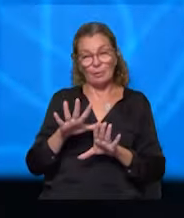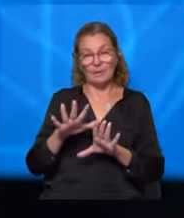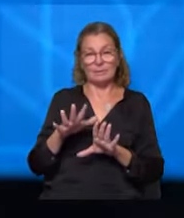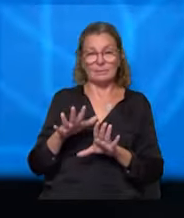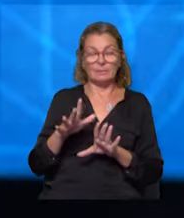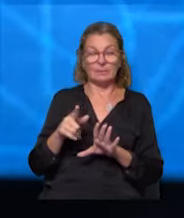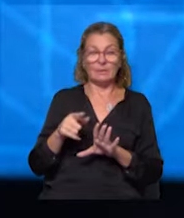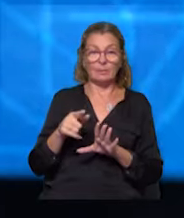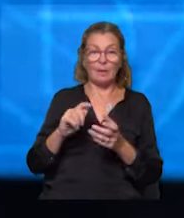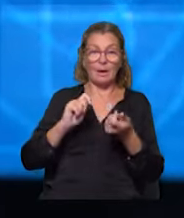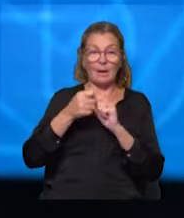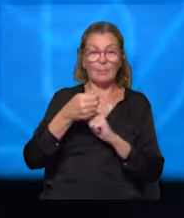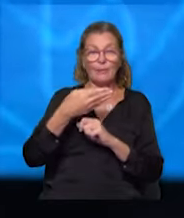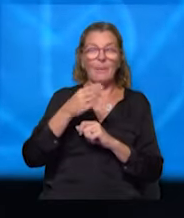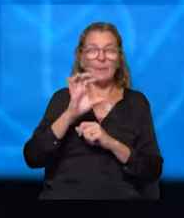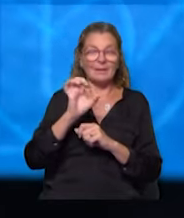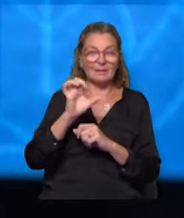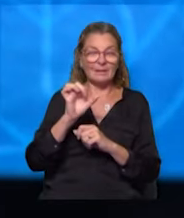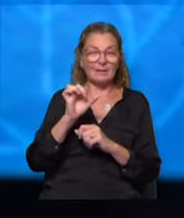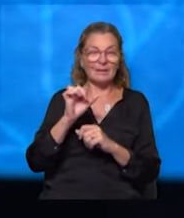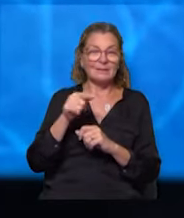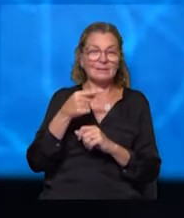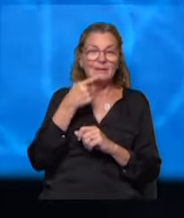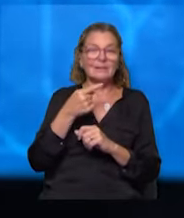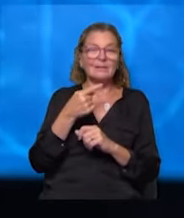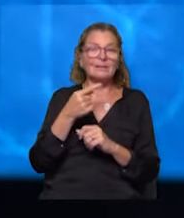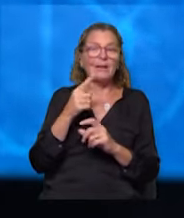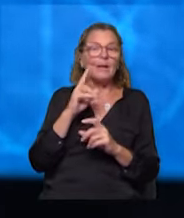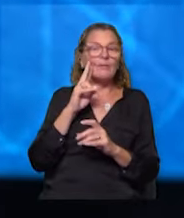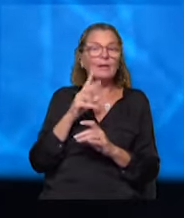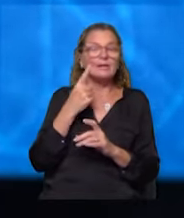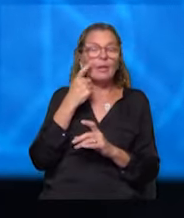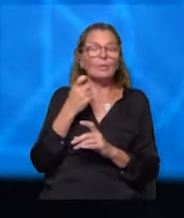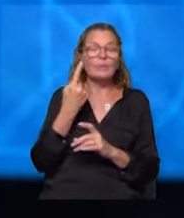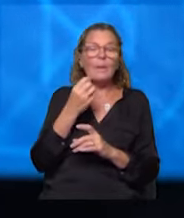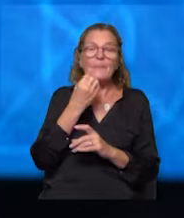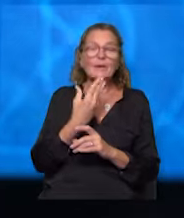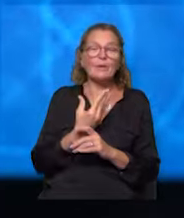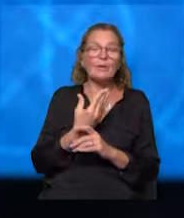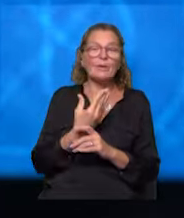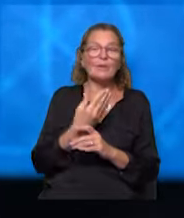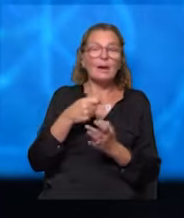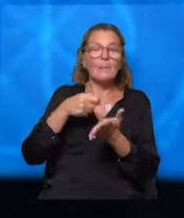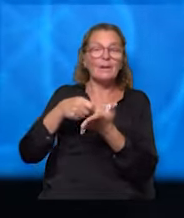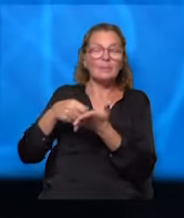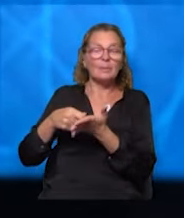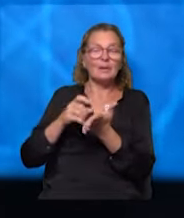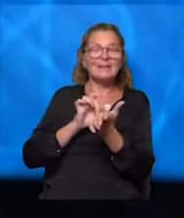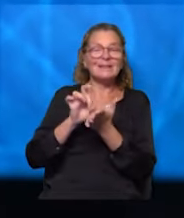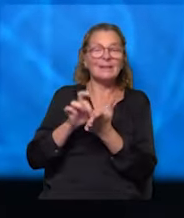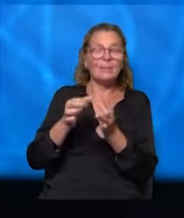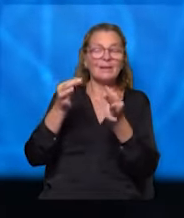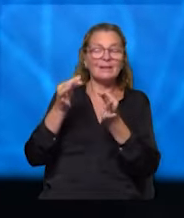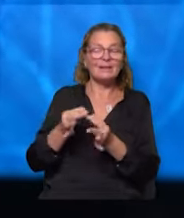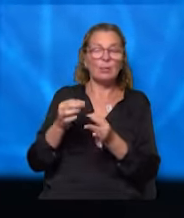y Bueno sobre la reforma de la seguridad social Las calificadoras lo que miden es si hay una mejor en el perfil financiero del sistema de seguridad